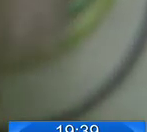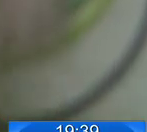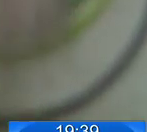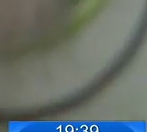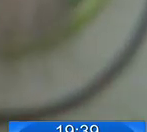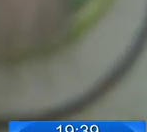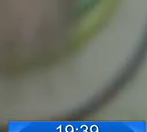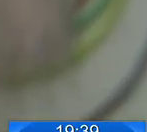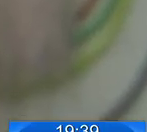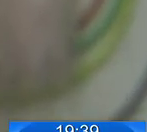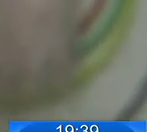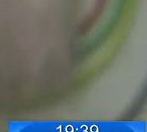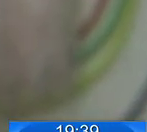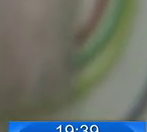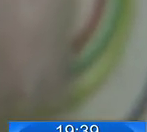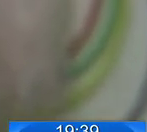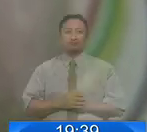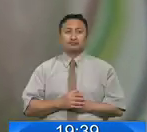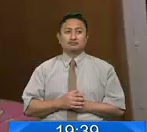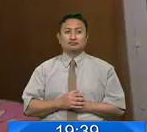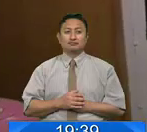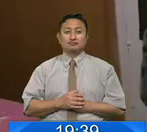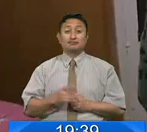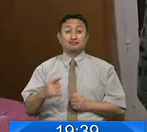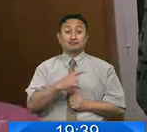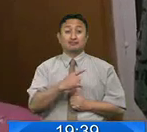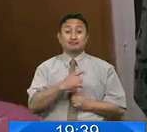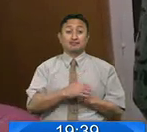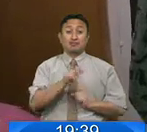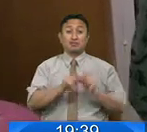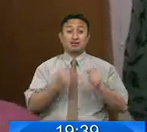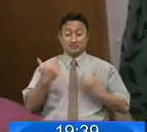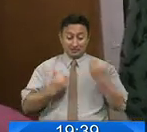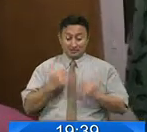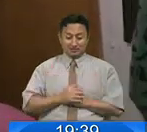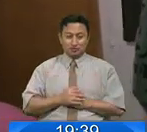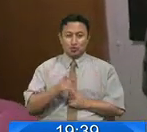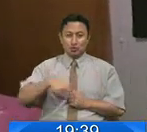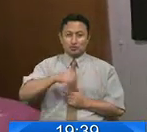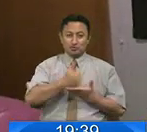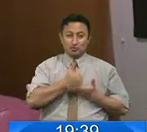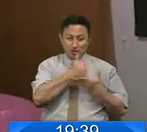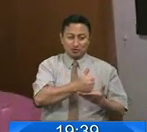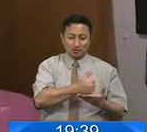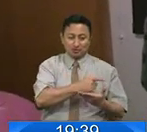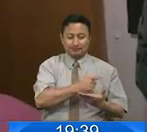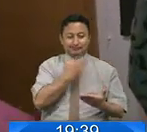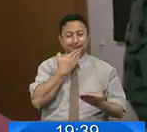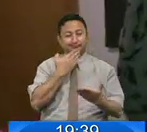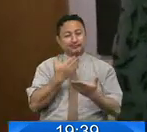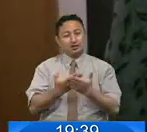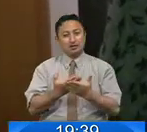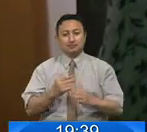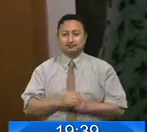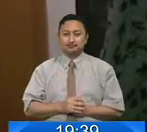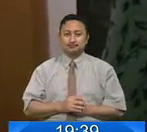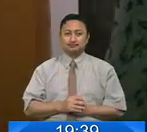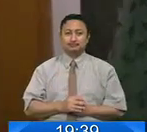corazón puro y noble será el mejor agradecimiento a la ayuda que todos le podemos brindar